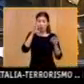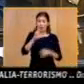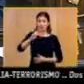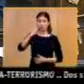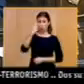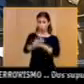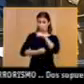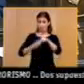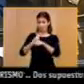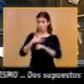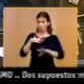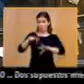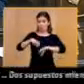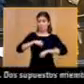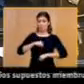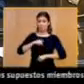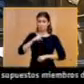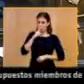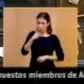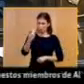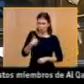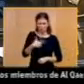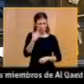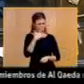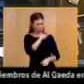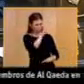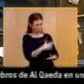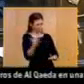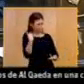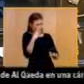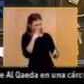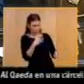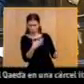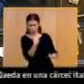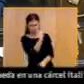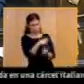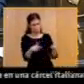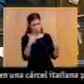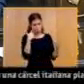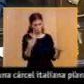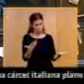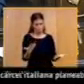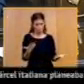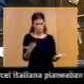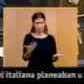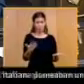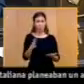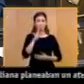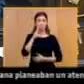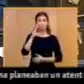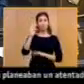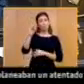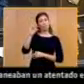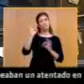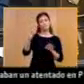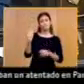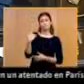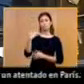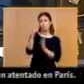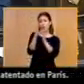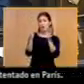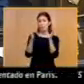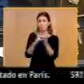segundo mandato. Si acude, señor presidente, a los datos del barómetro del CIS del mes de abril,